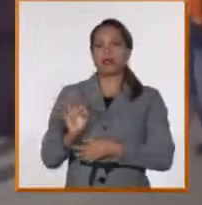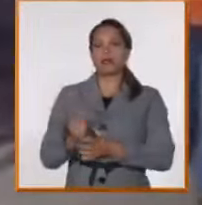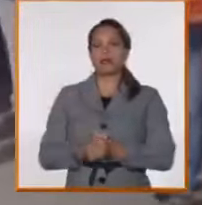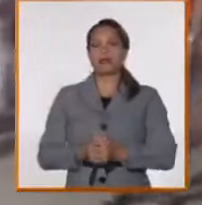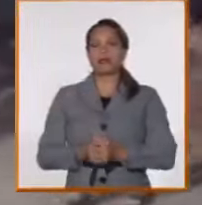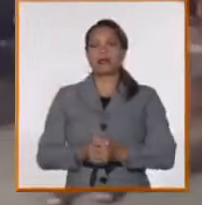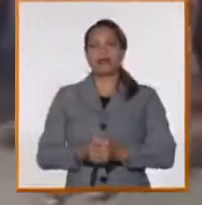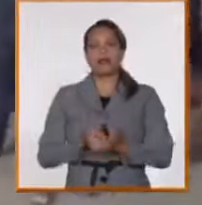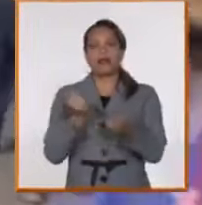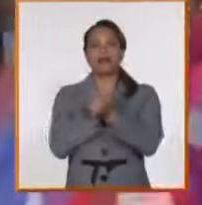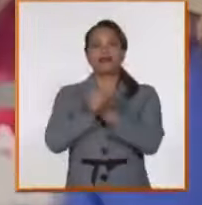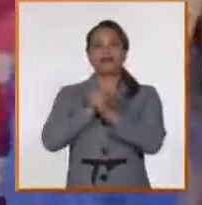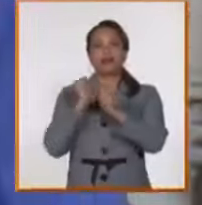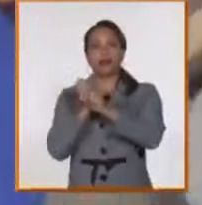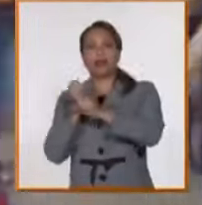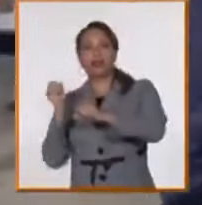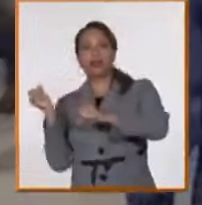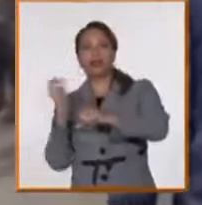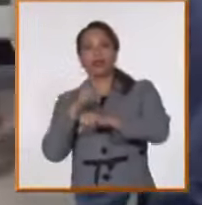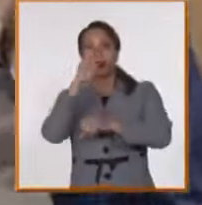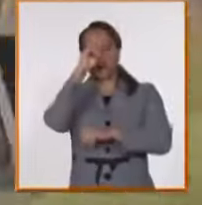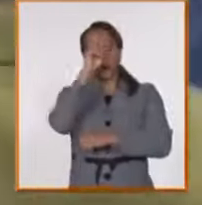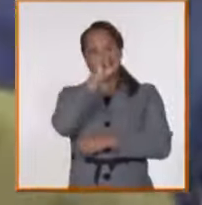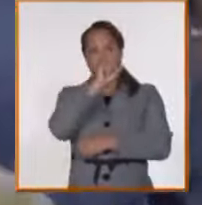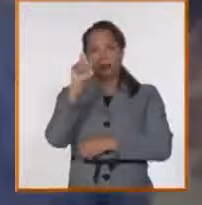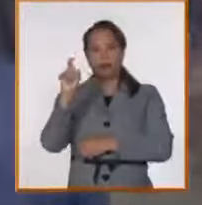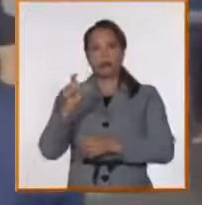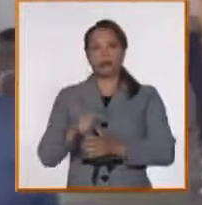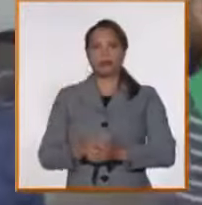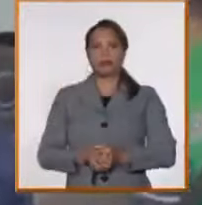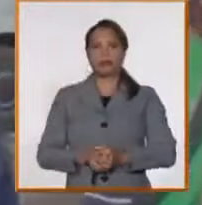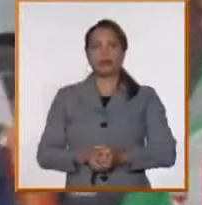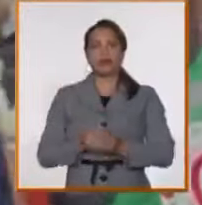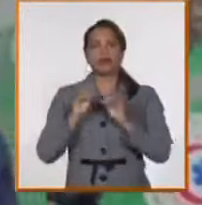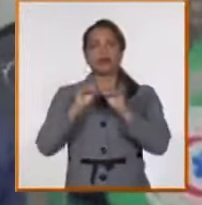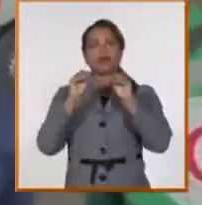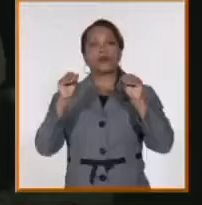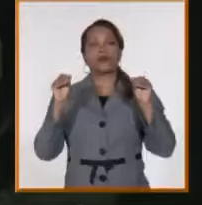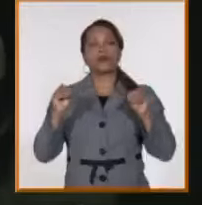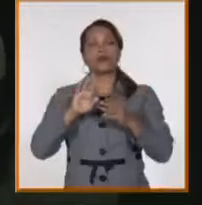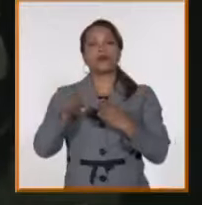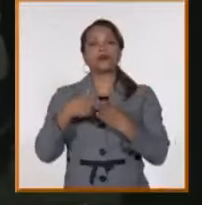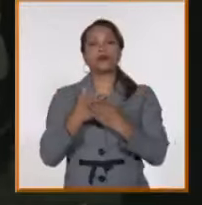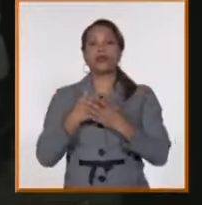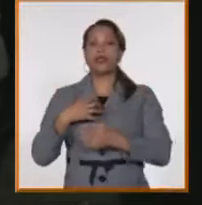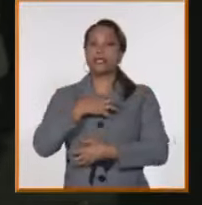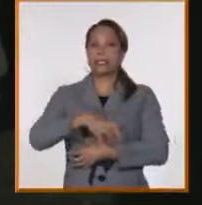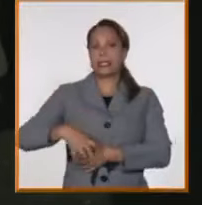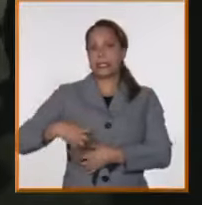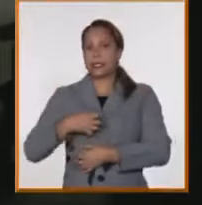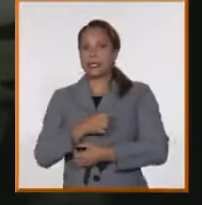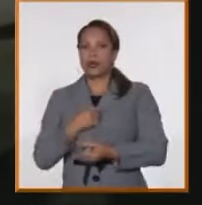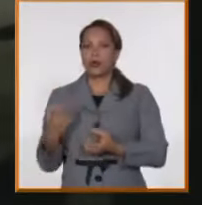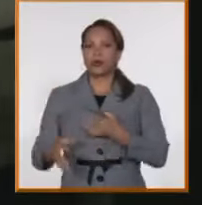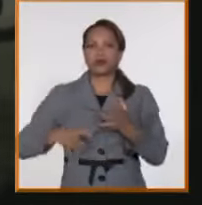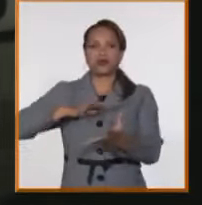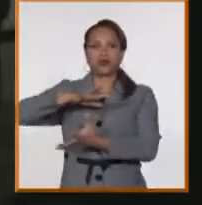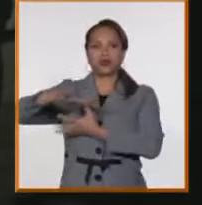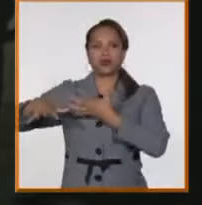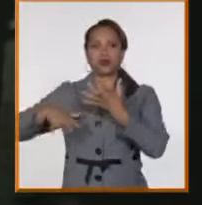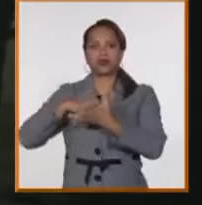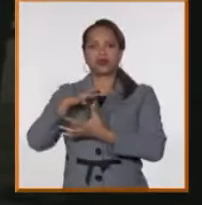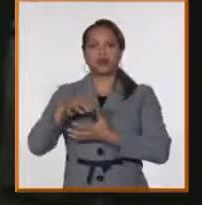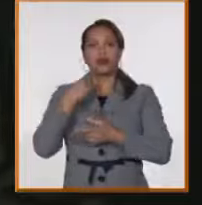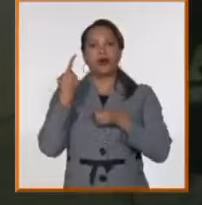el ataque al hospital el movimiento libanés Pro iraní hezbolá convocó a un día de ira y en amán la capital de Jordania